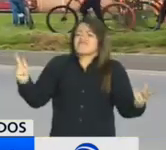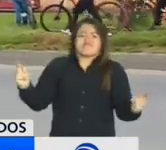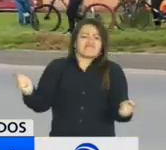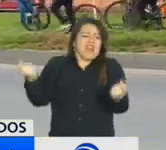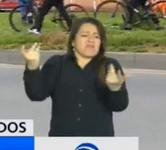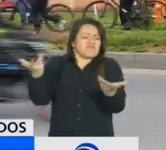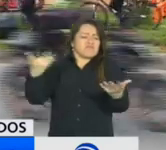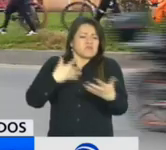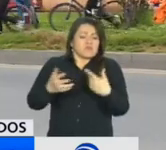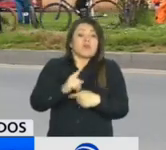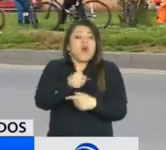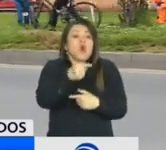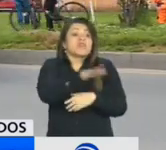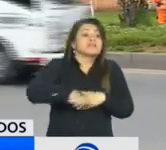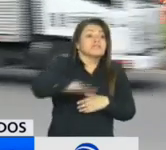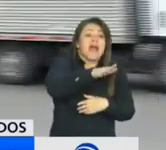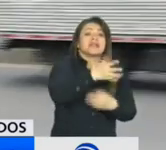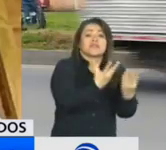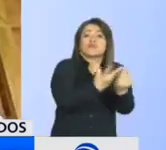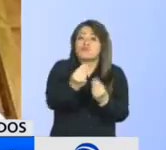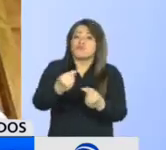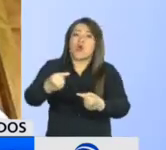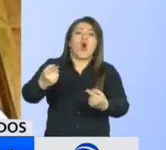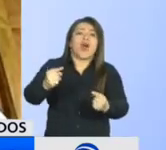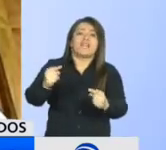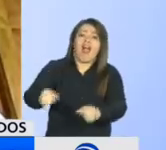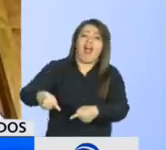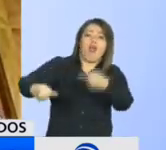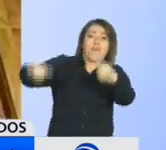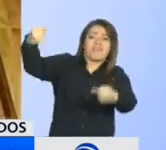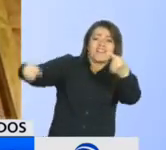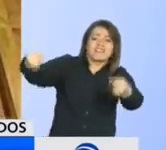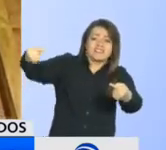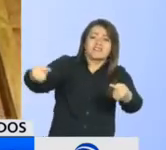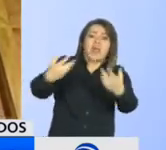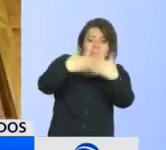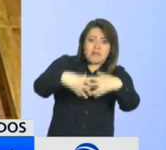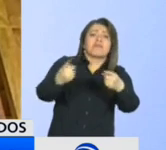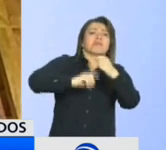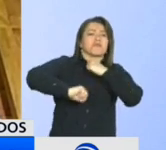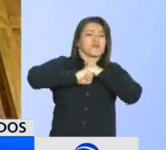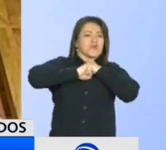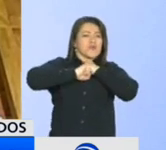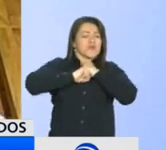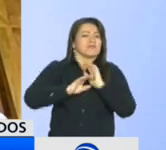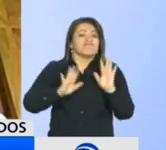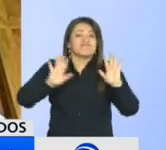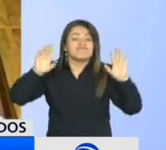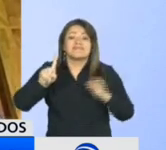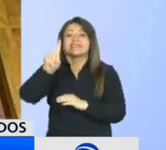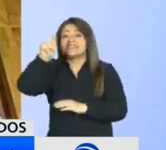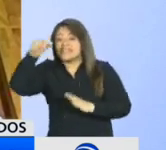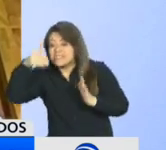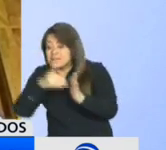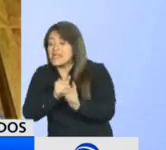el apoyo que ha tenido, incluso de la competencia. Dentro de los más de 1.800 clientes que